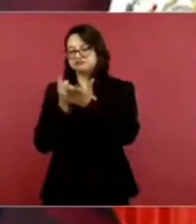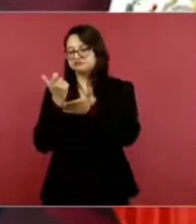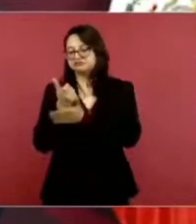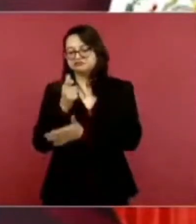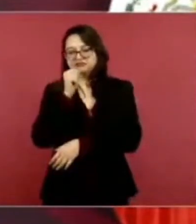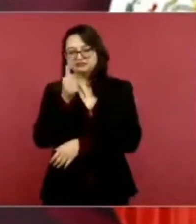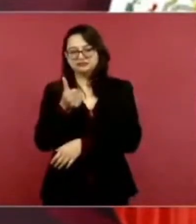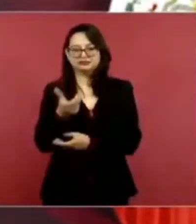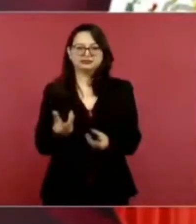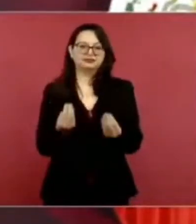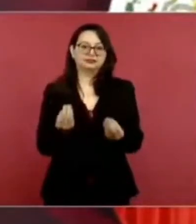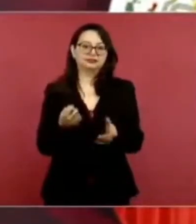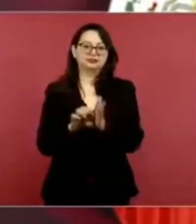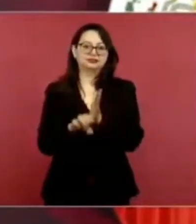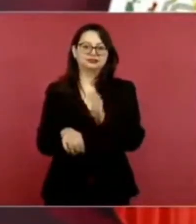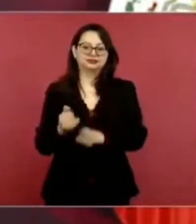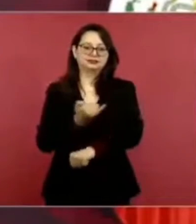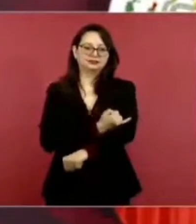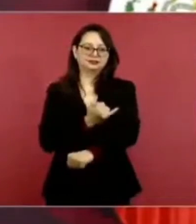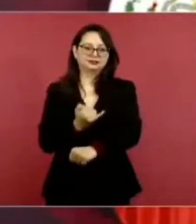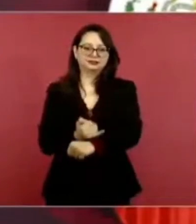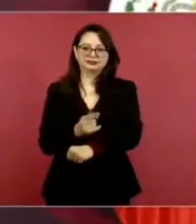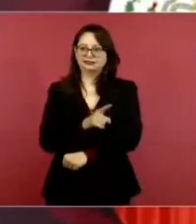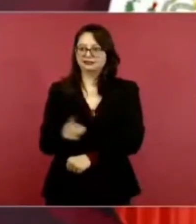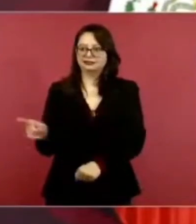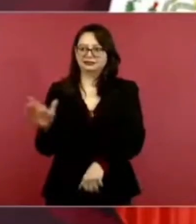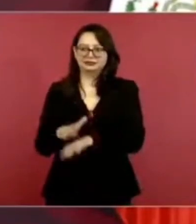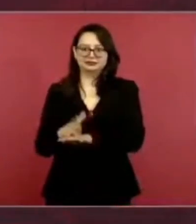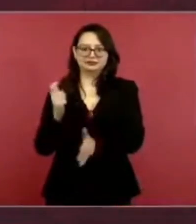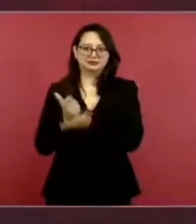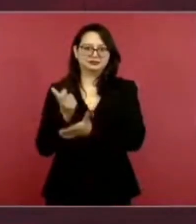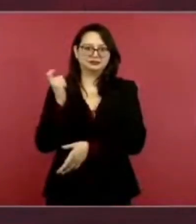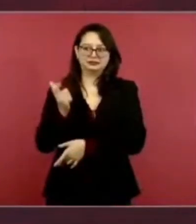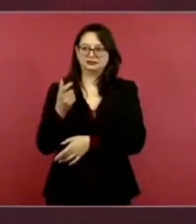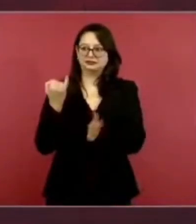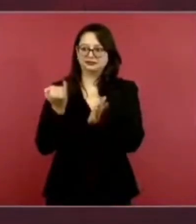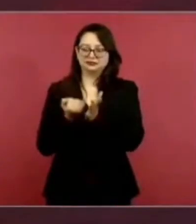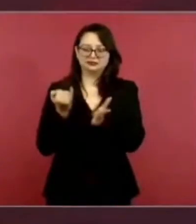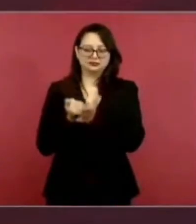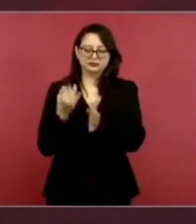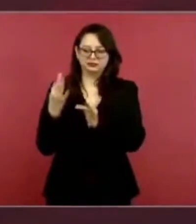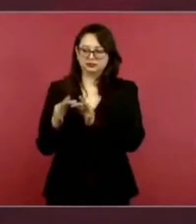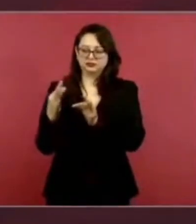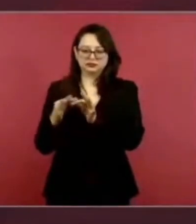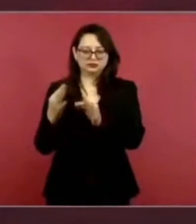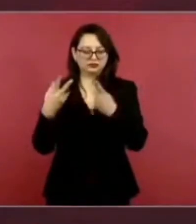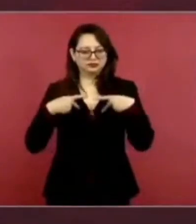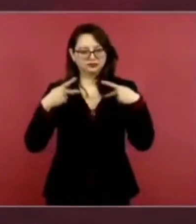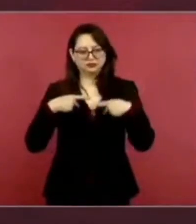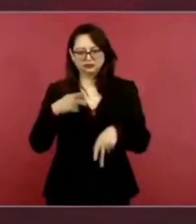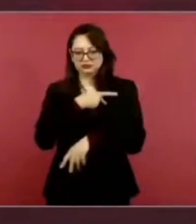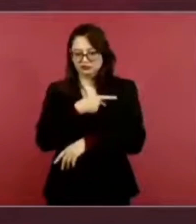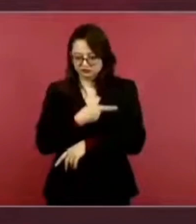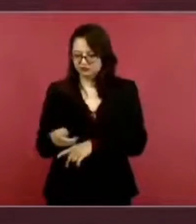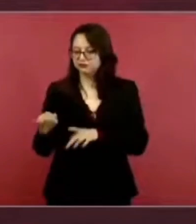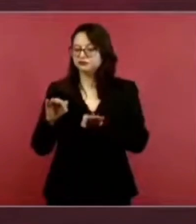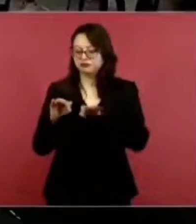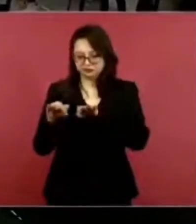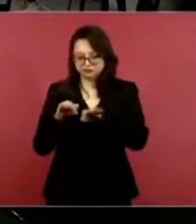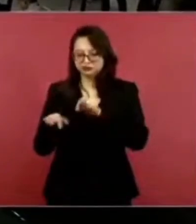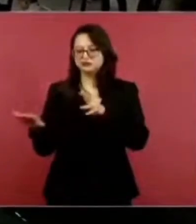porque los que se buscaban la vida y se siguen buscando la vida como pueden,